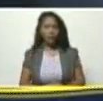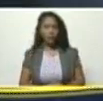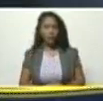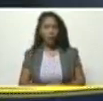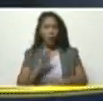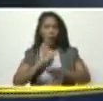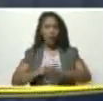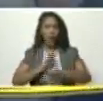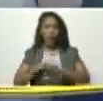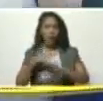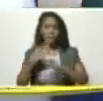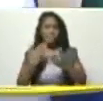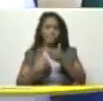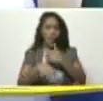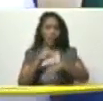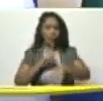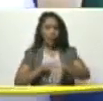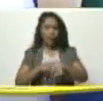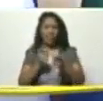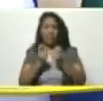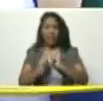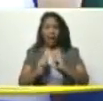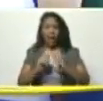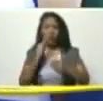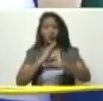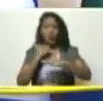Porque al pasar del tiempo han tratado de pintar